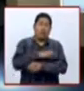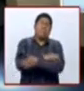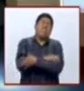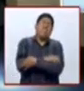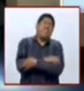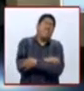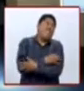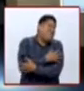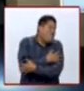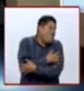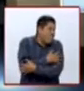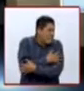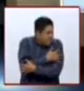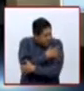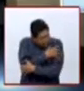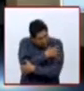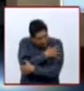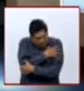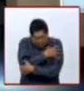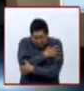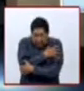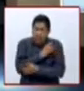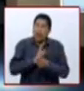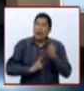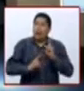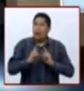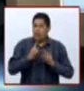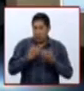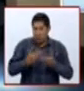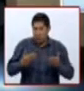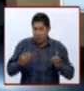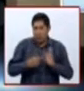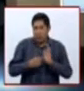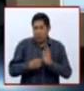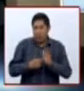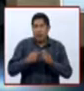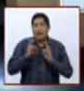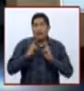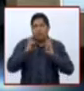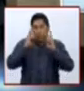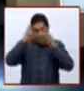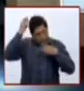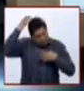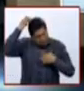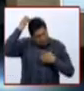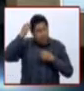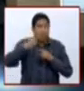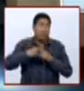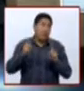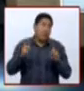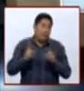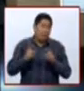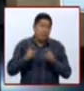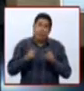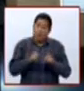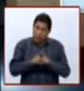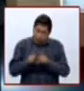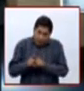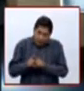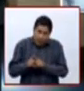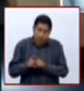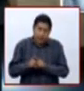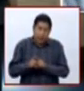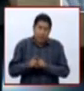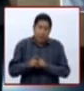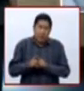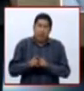muscular, en fin, algunos de los síntomas que presenta esta viruela del mono. Pero además, la viruela del